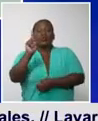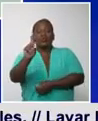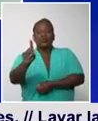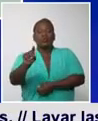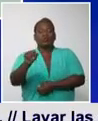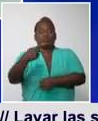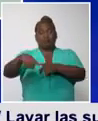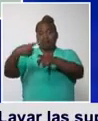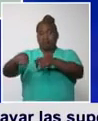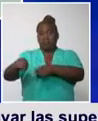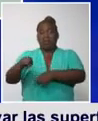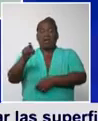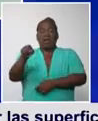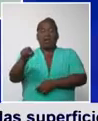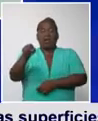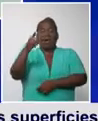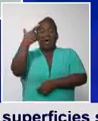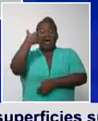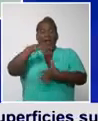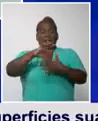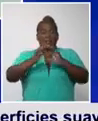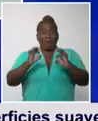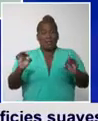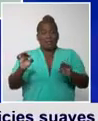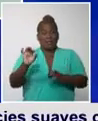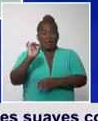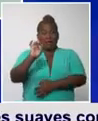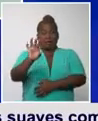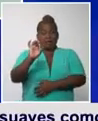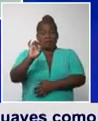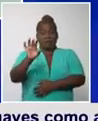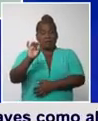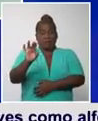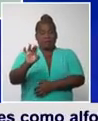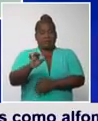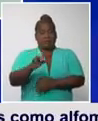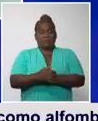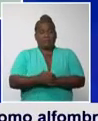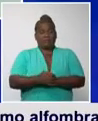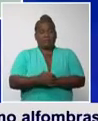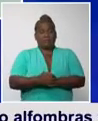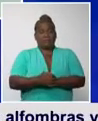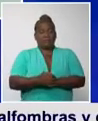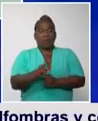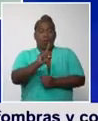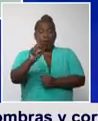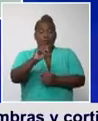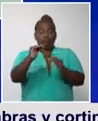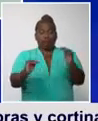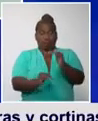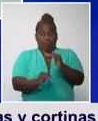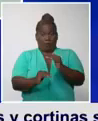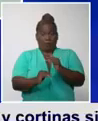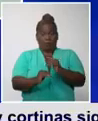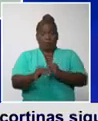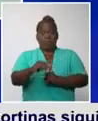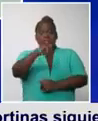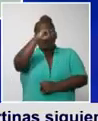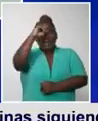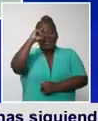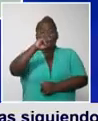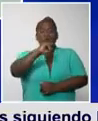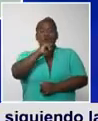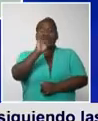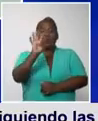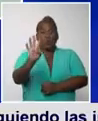Artemisa confirma 15 casos autóctonos, 11 menos que la jornada anterior. En el municipio de San Antonio de los Baños 4,